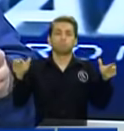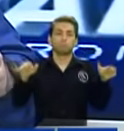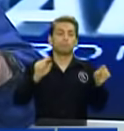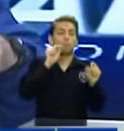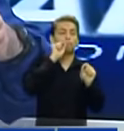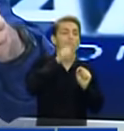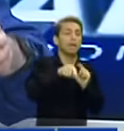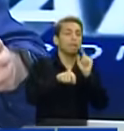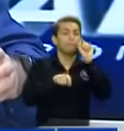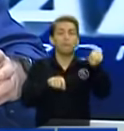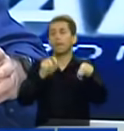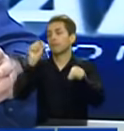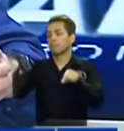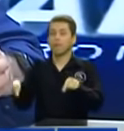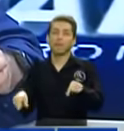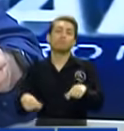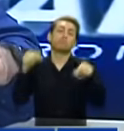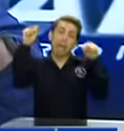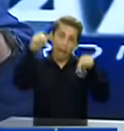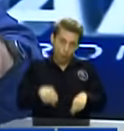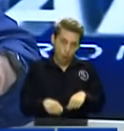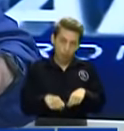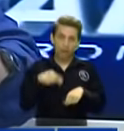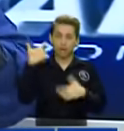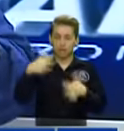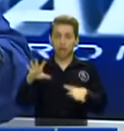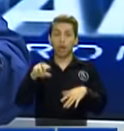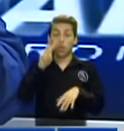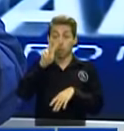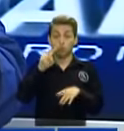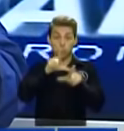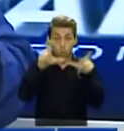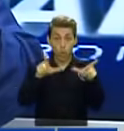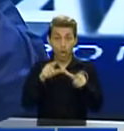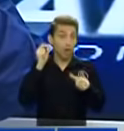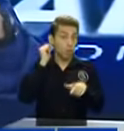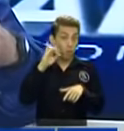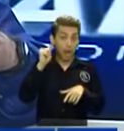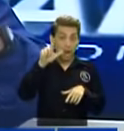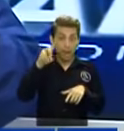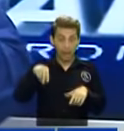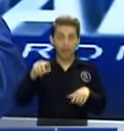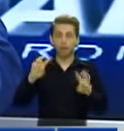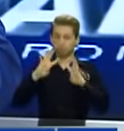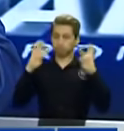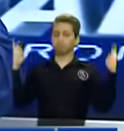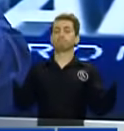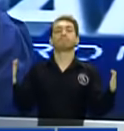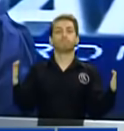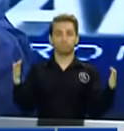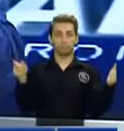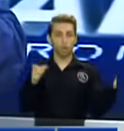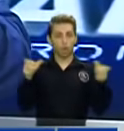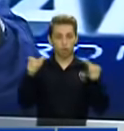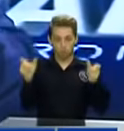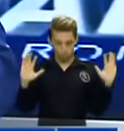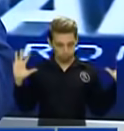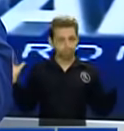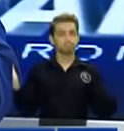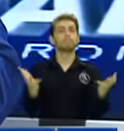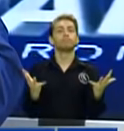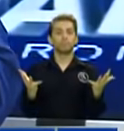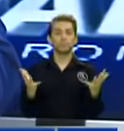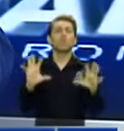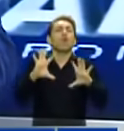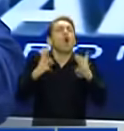pusimos a esos 2 lugares un cerco sanitario. ¿Qué vamos a hacer en ese cerco sanitario? ¿Cómo se actúa en ese cerco sanitario? Bueno, en primer lugar,